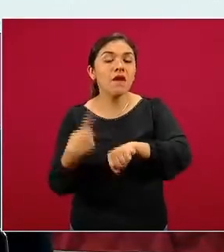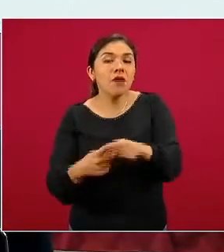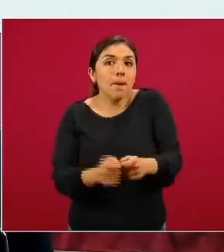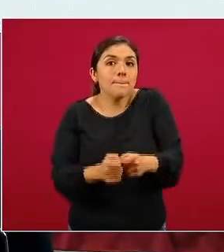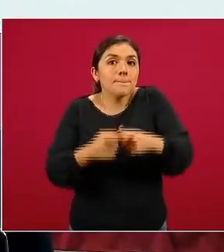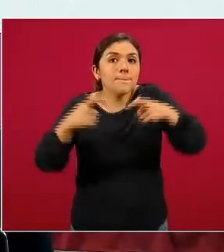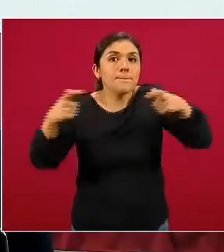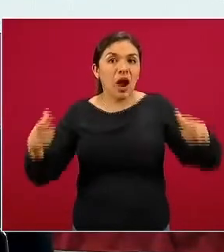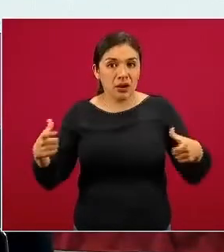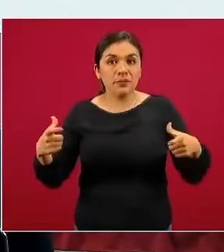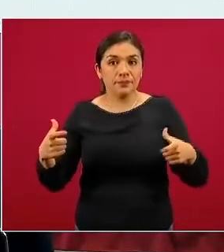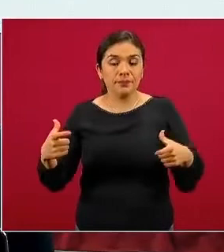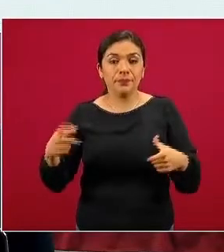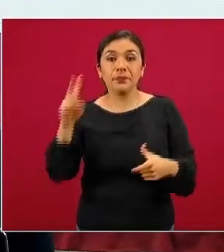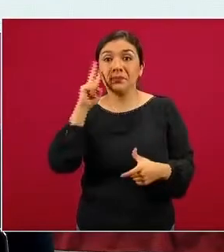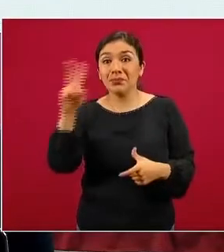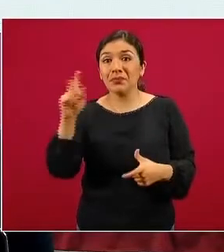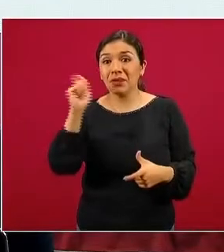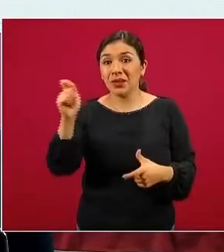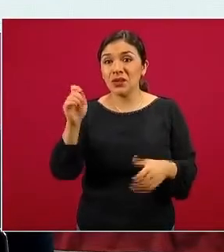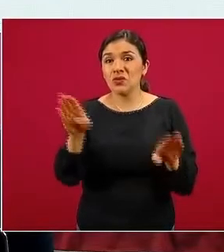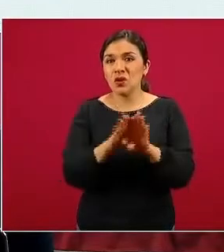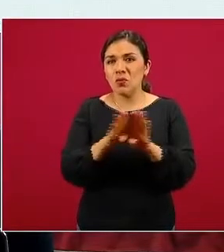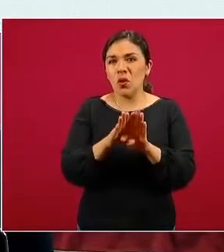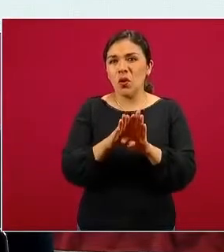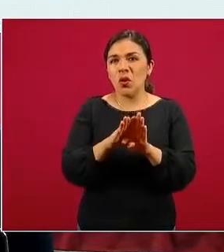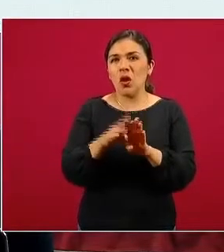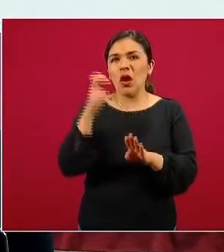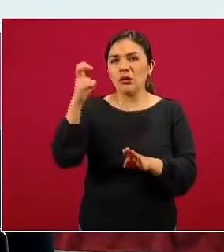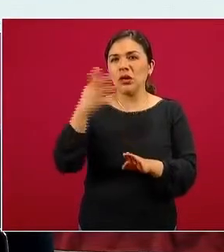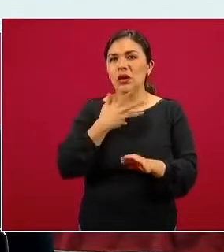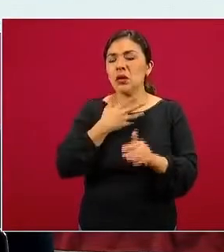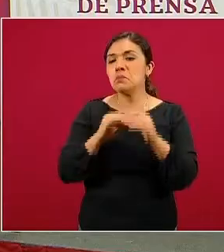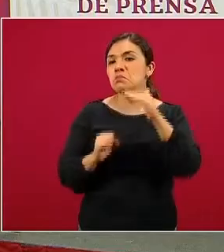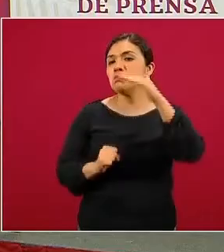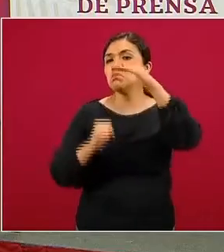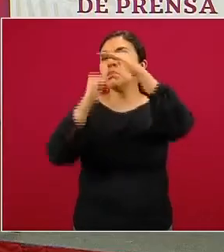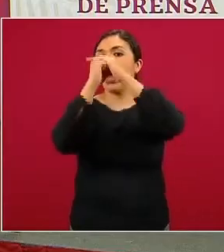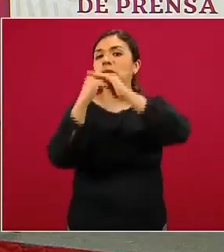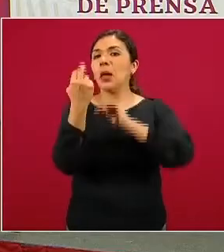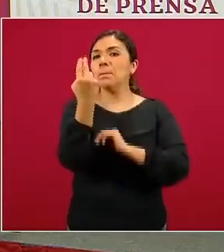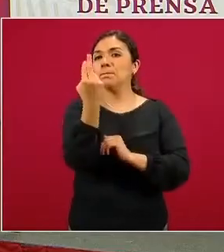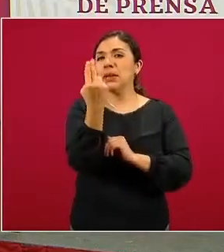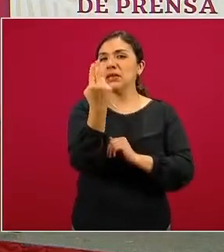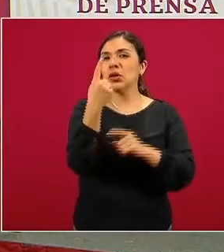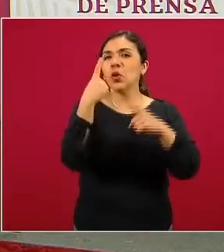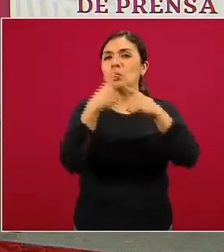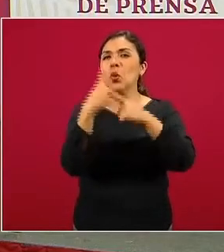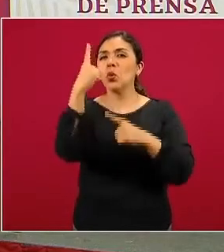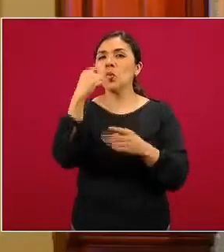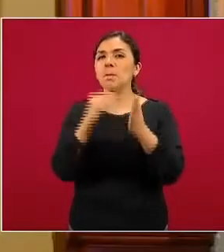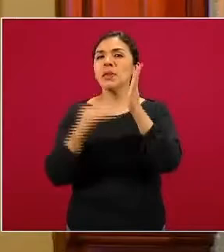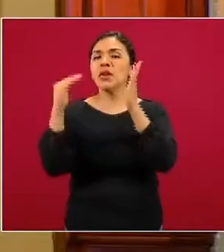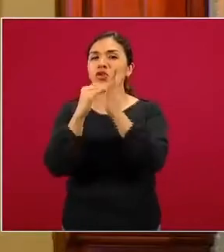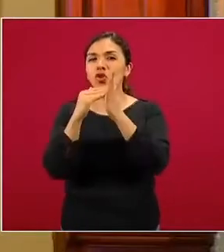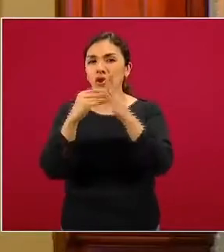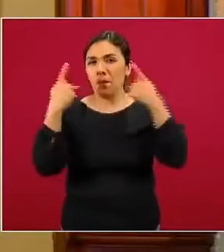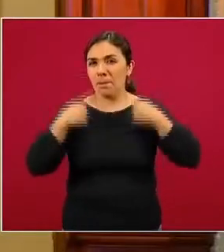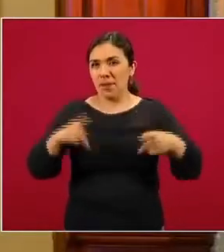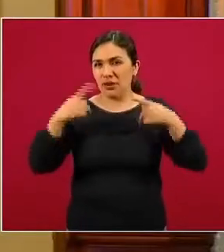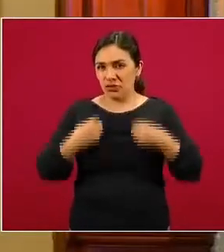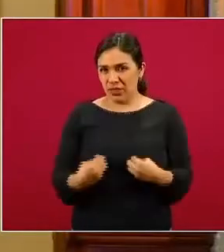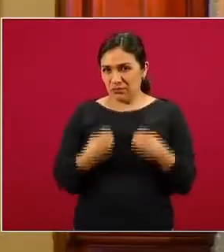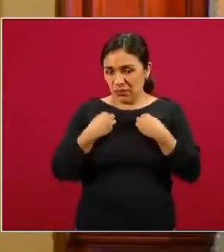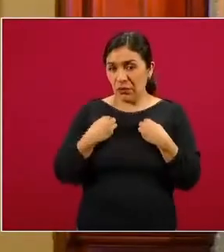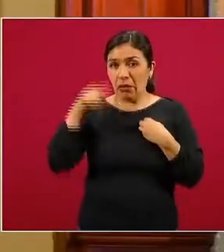casos. Veamos lógicamente la escala, en este caso está sobrepasando la escala de 25 por millón de habitantes